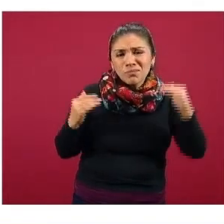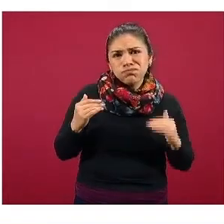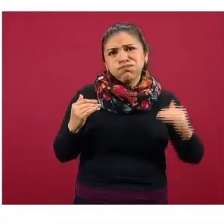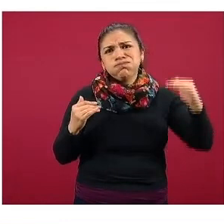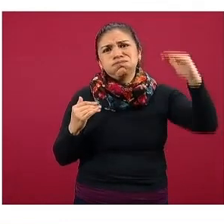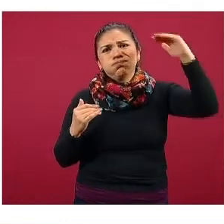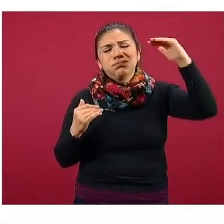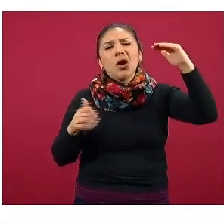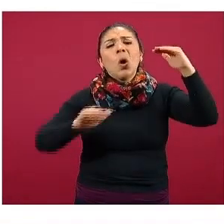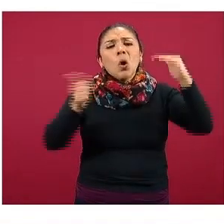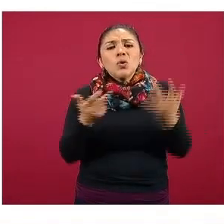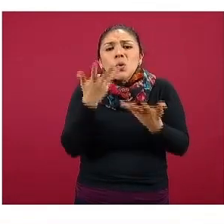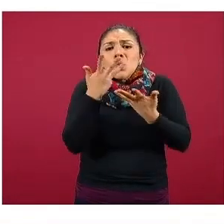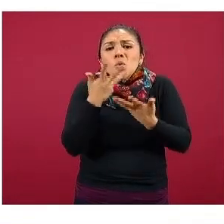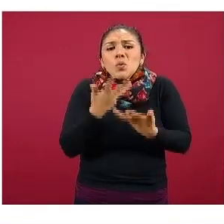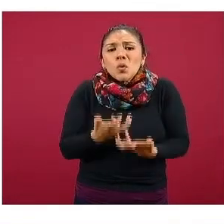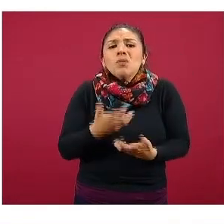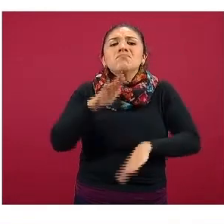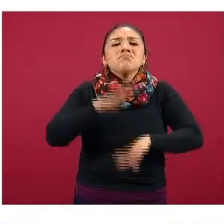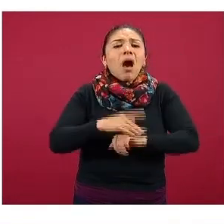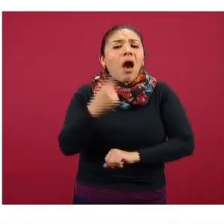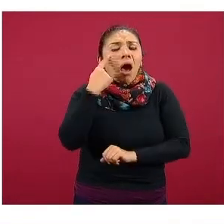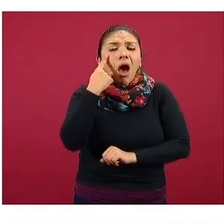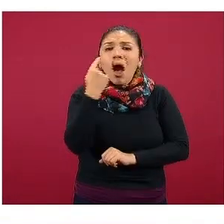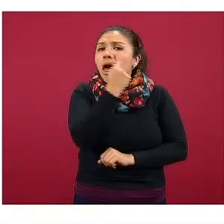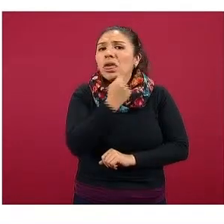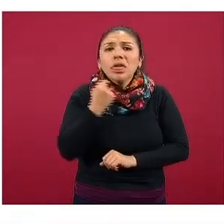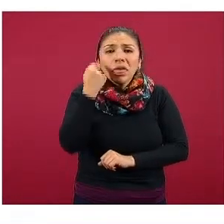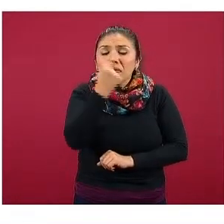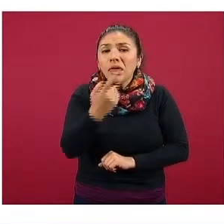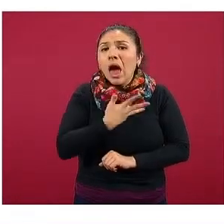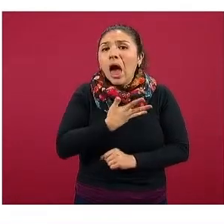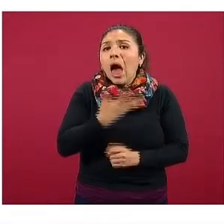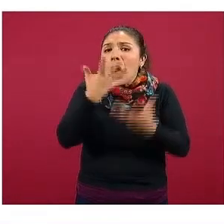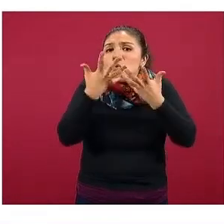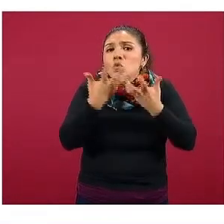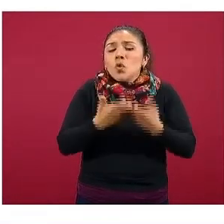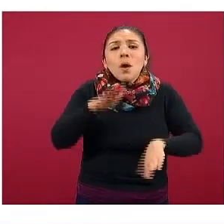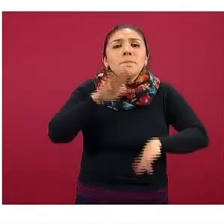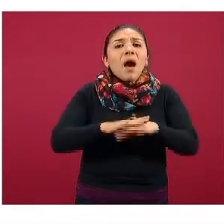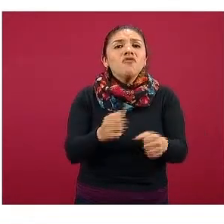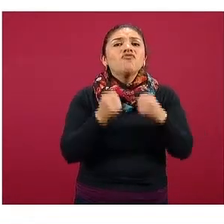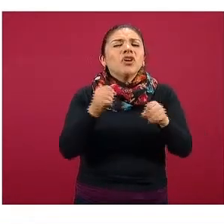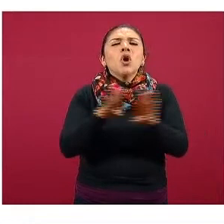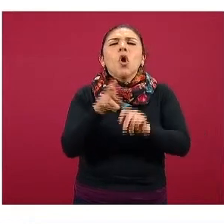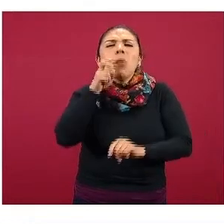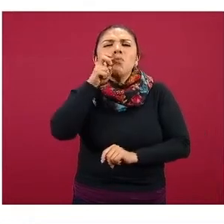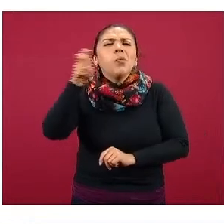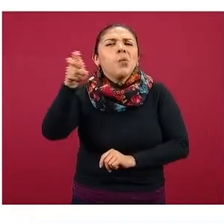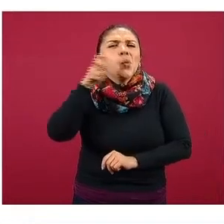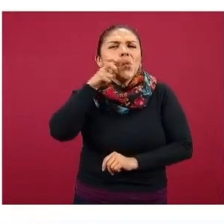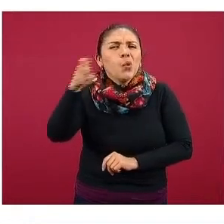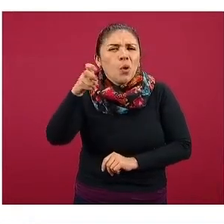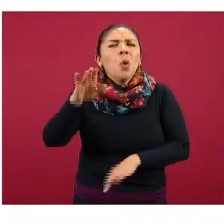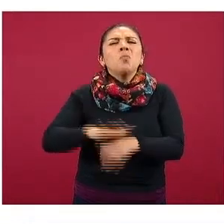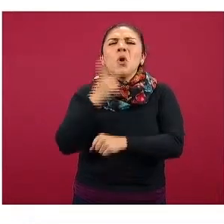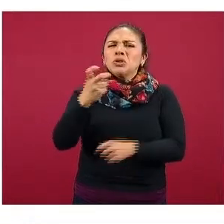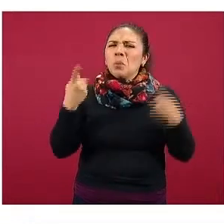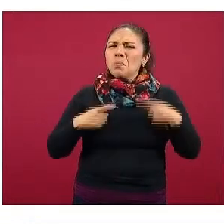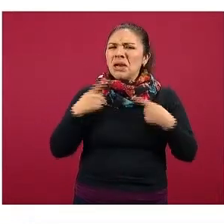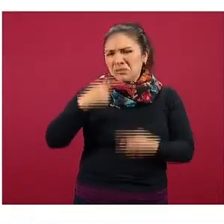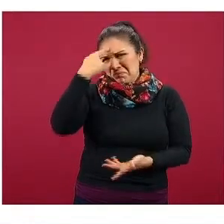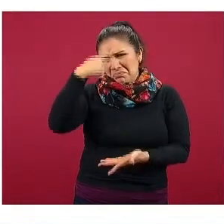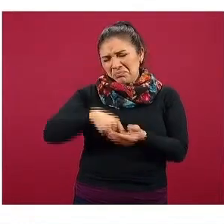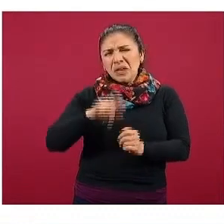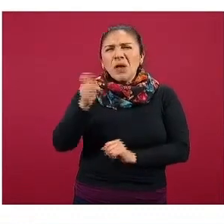la absorción se hace habitualmente en la boca, es a donde se va a inhalar como con los puros. Por eso mucha gente cree que no